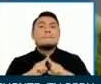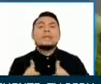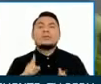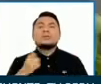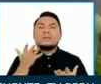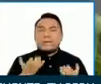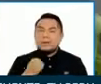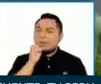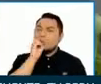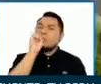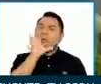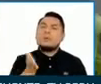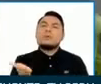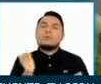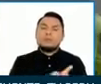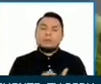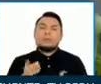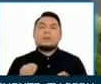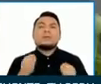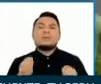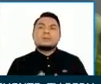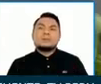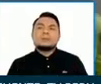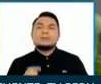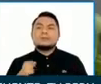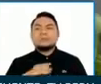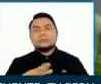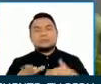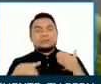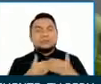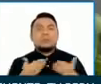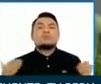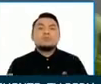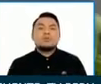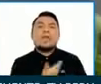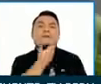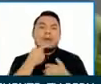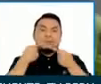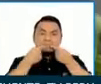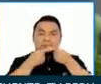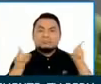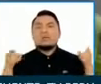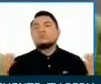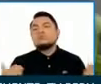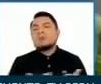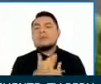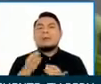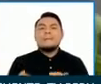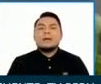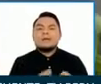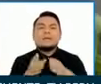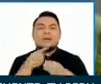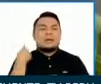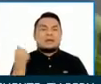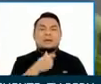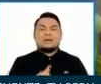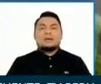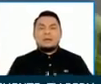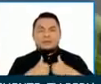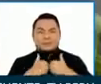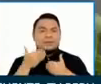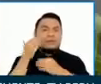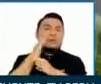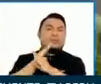a mencionarles la racionalidad detrás de esta nueva manera en la que vamos a trabajar